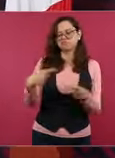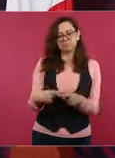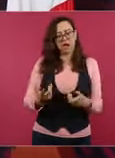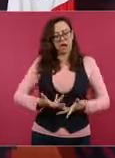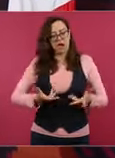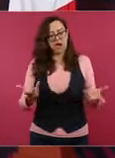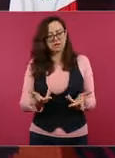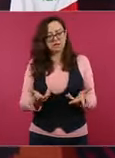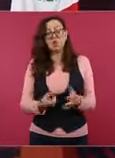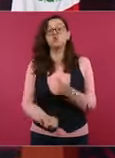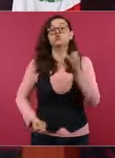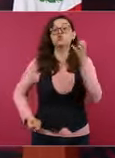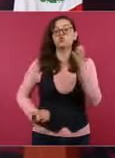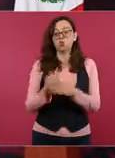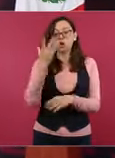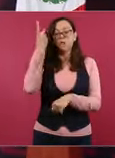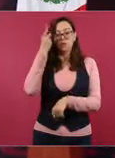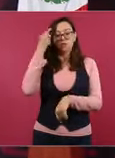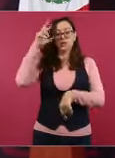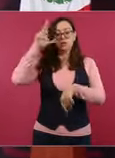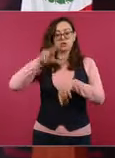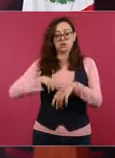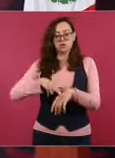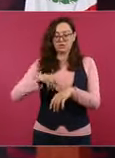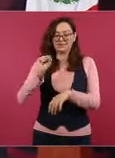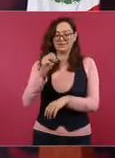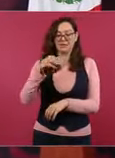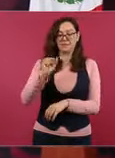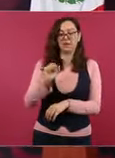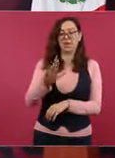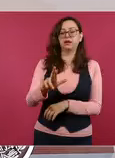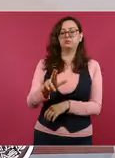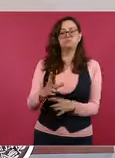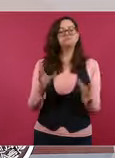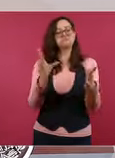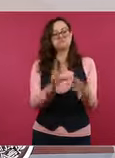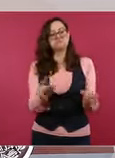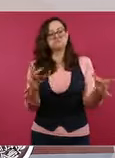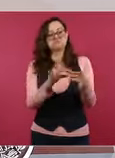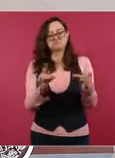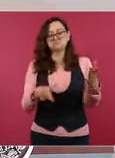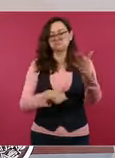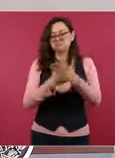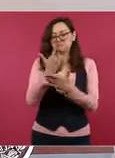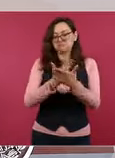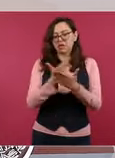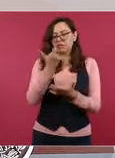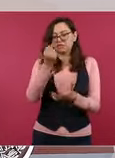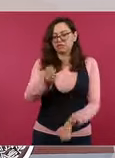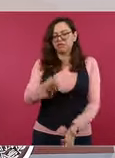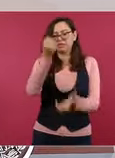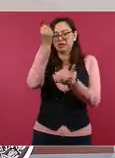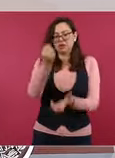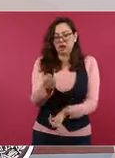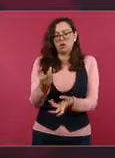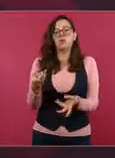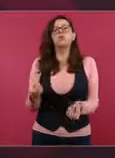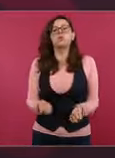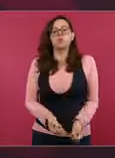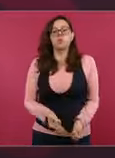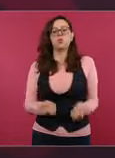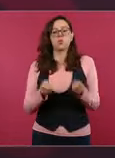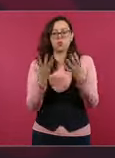en el mantenimiento del aeropuerto. Ese aeropuerto